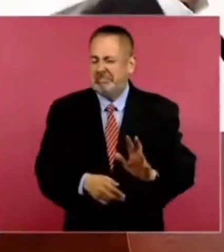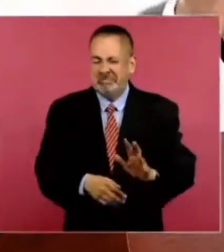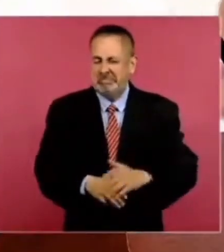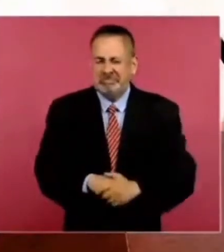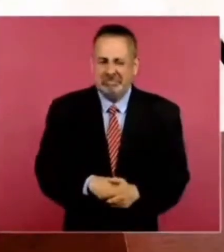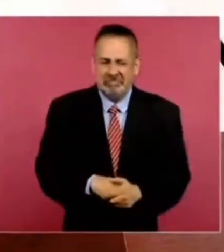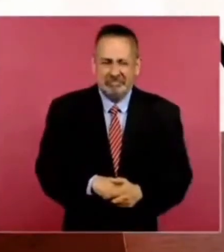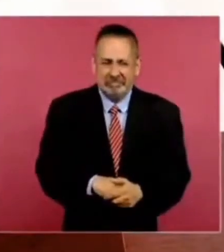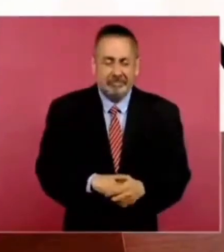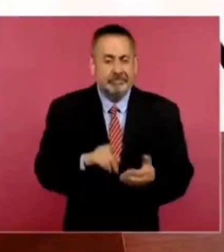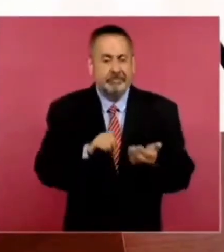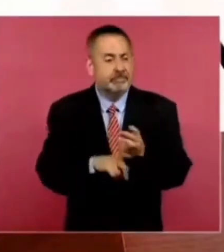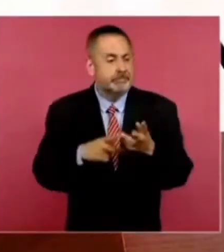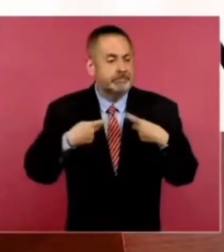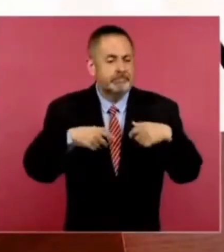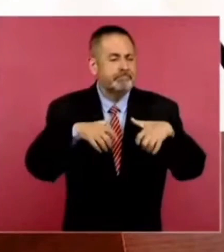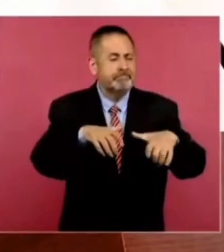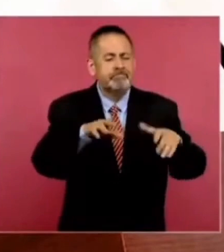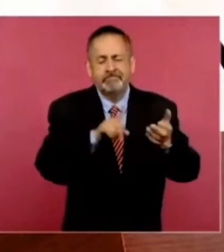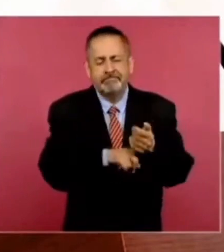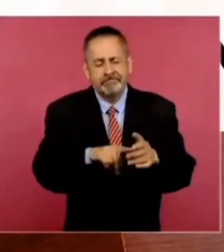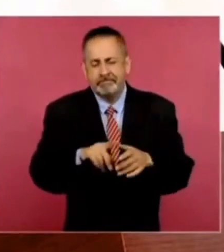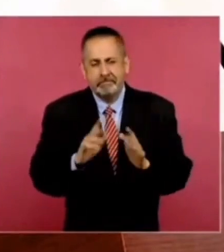de la gente que está ahí.